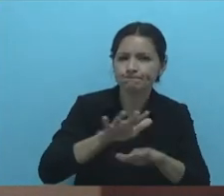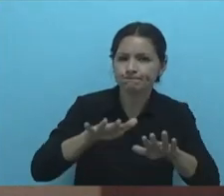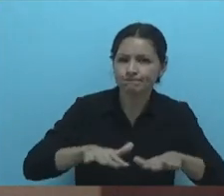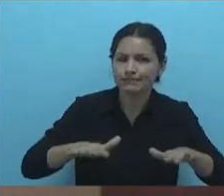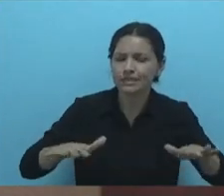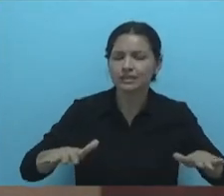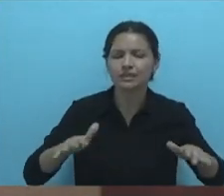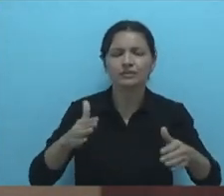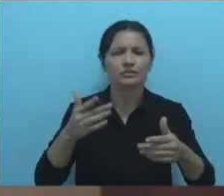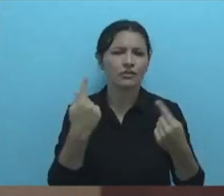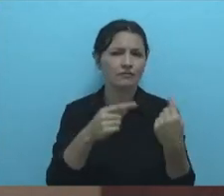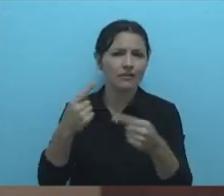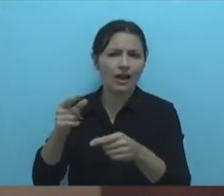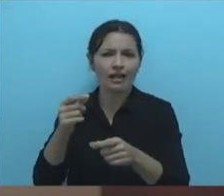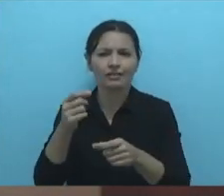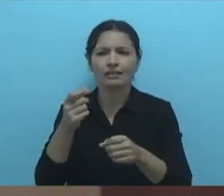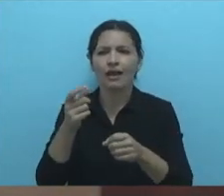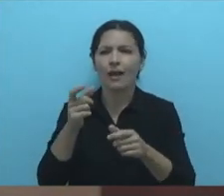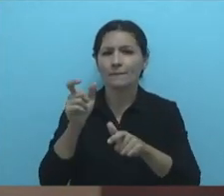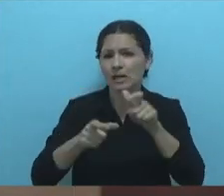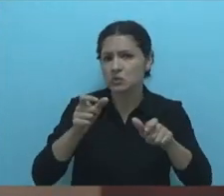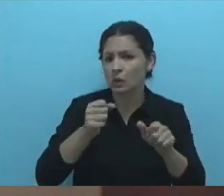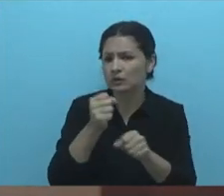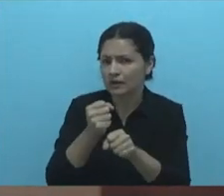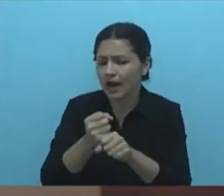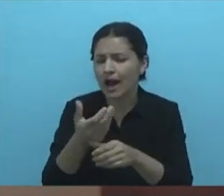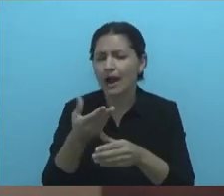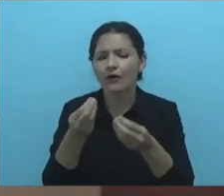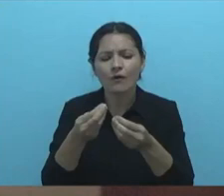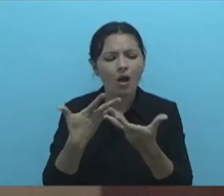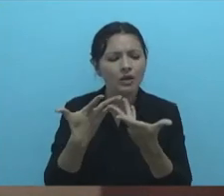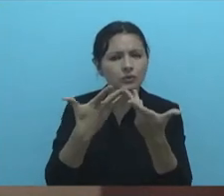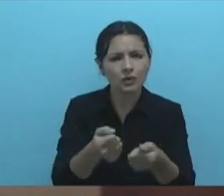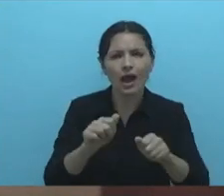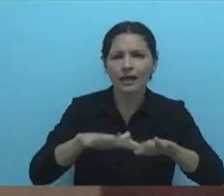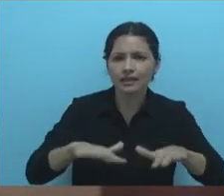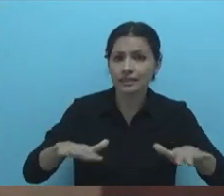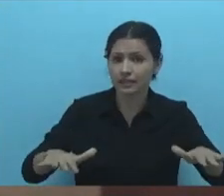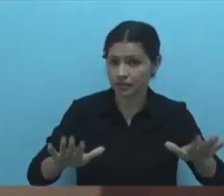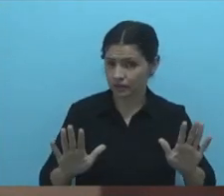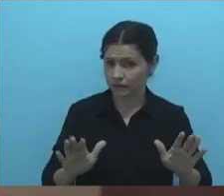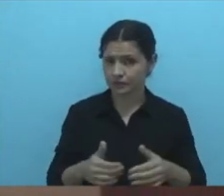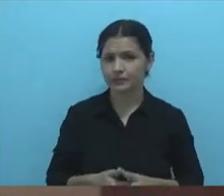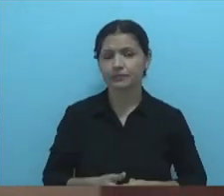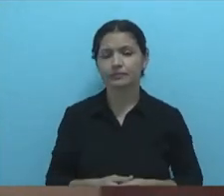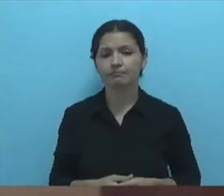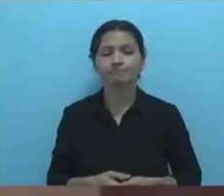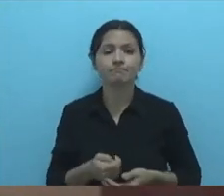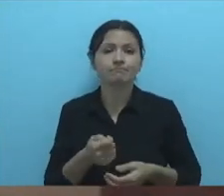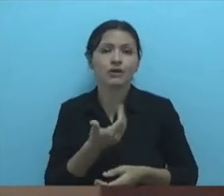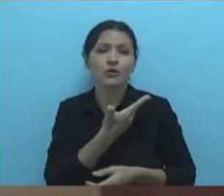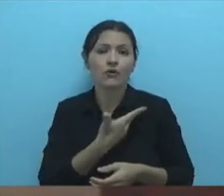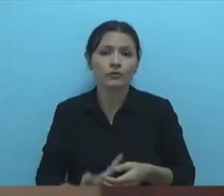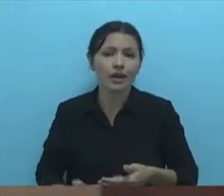funcionarios y funcionarias públicas respecto de de esos derechos Lamentablemente pasan las gestiones pasan los gobiernos